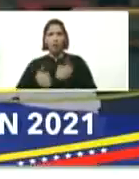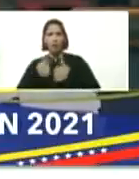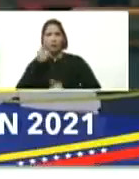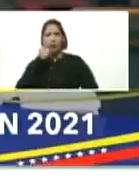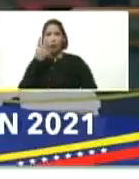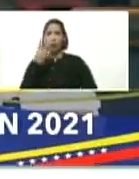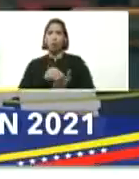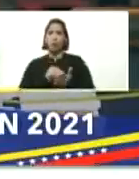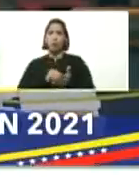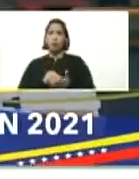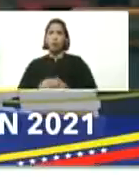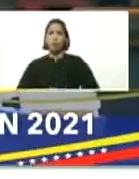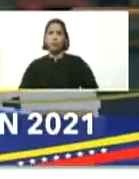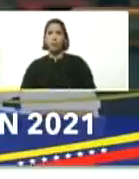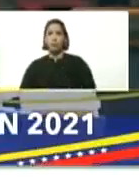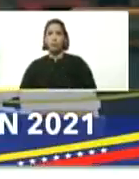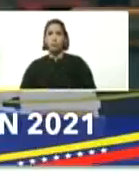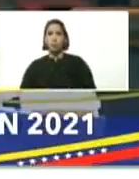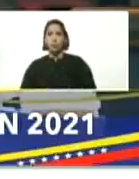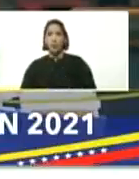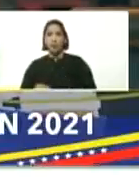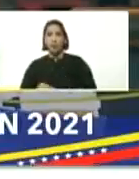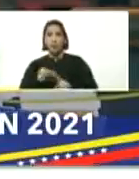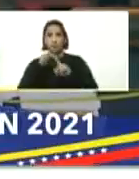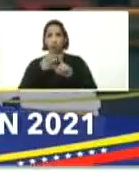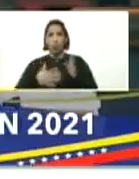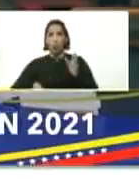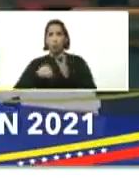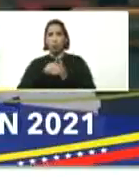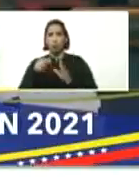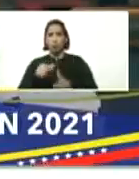dos veces. Elección más reelección, ¿se acuerda?